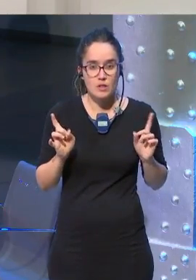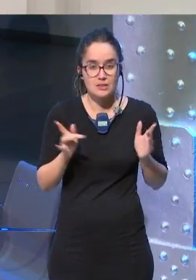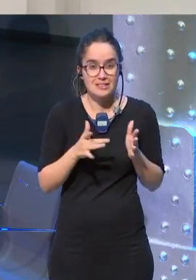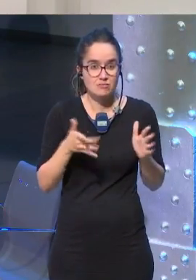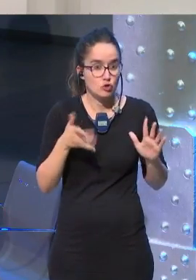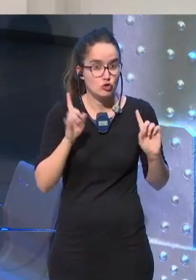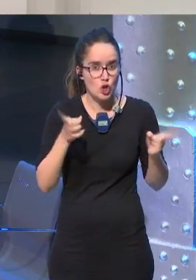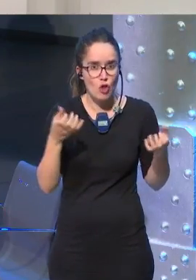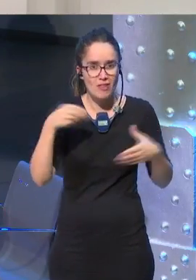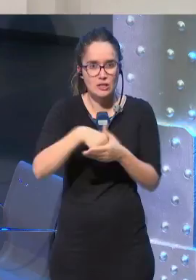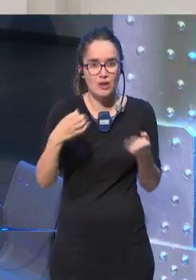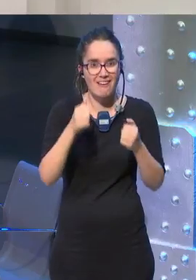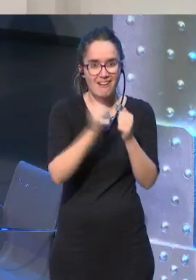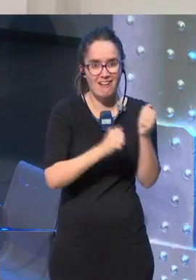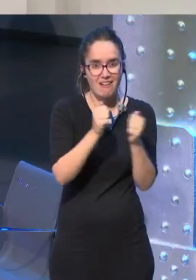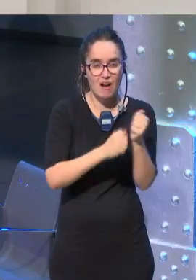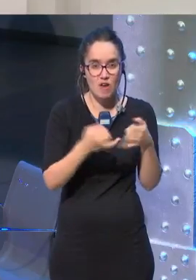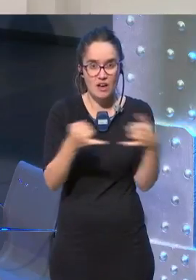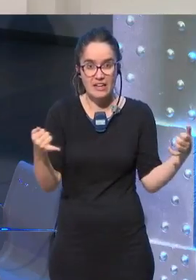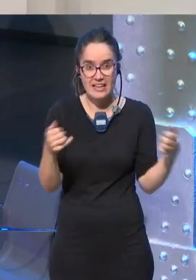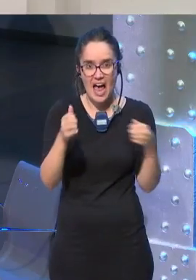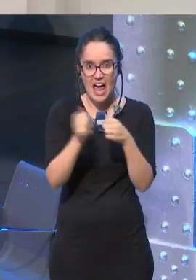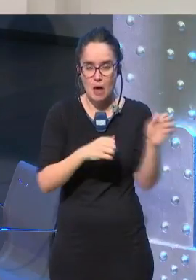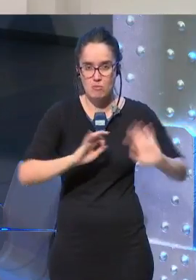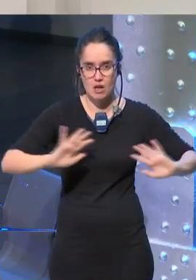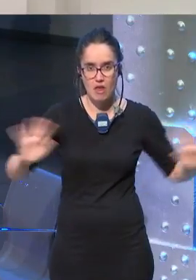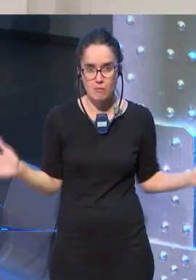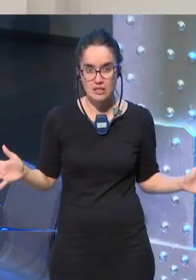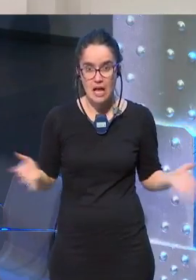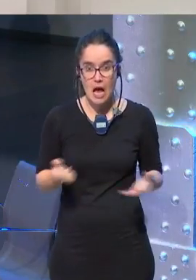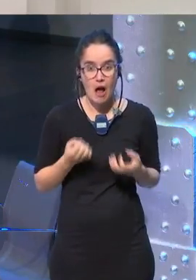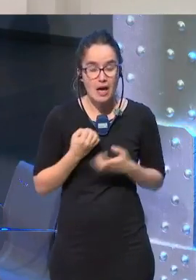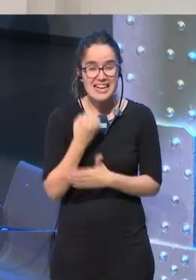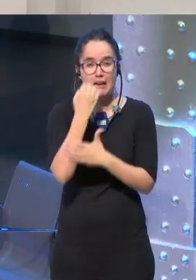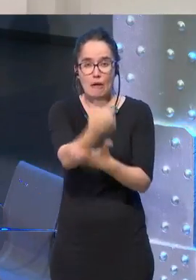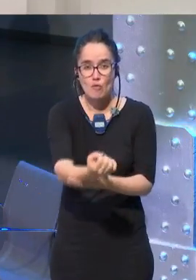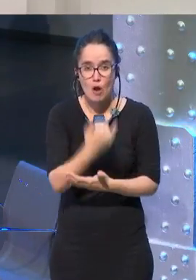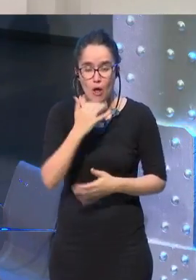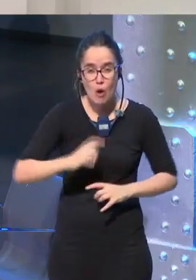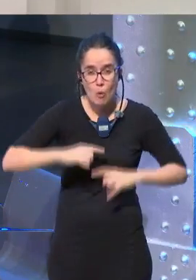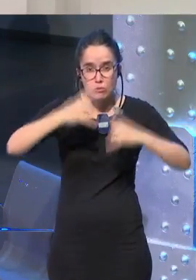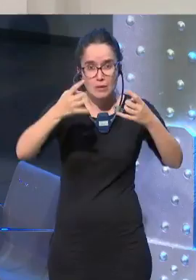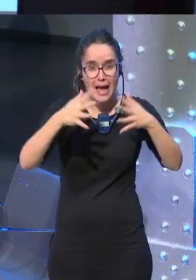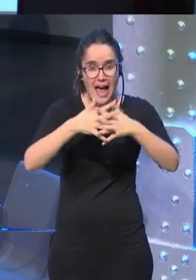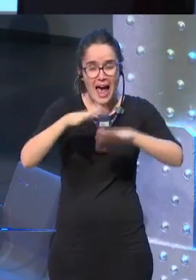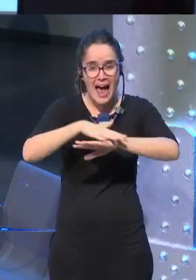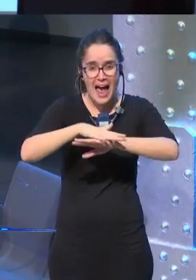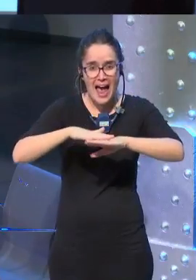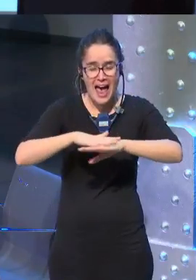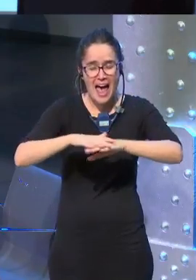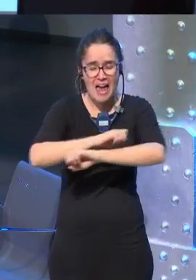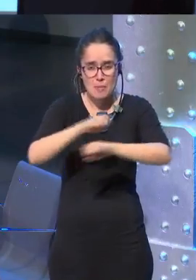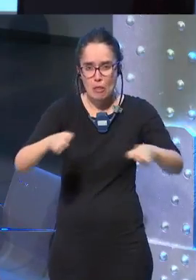en grava y alambre. No hay refuerzos, no hay ningún armazón.